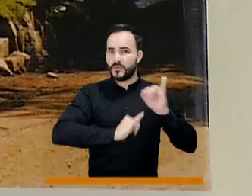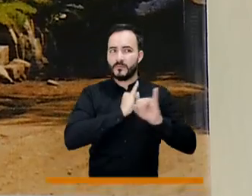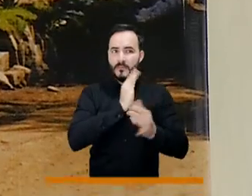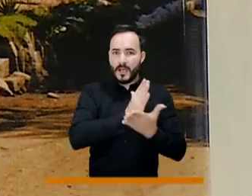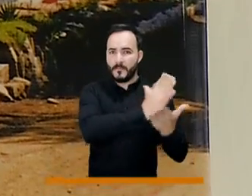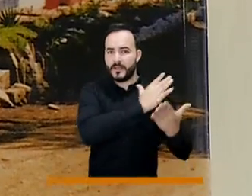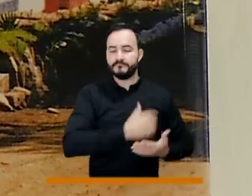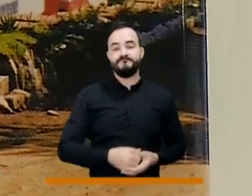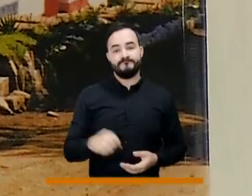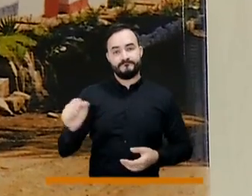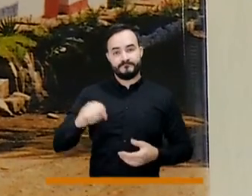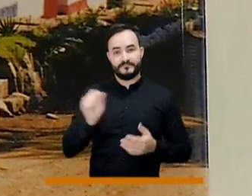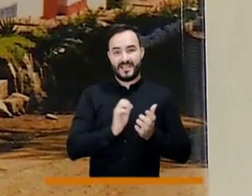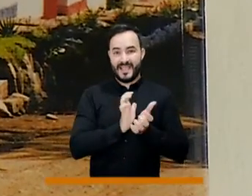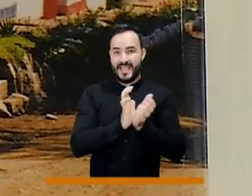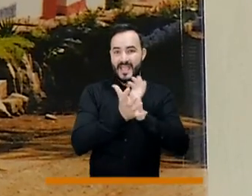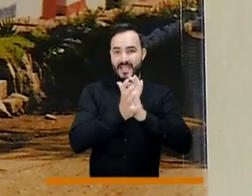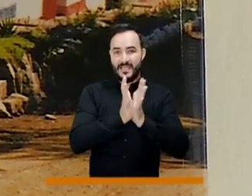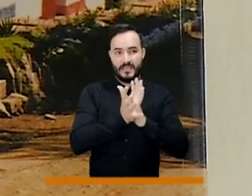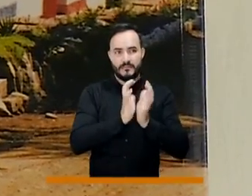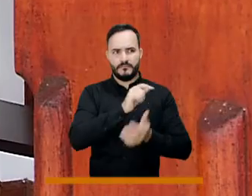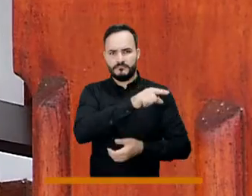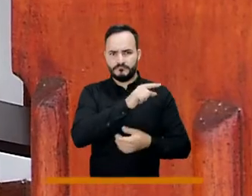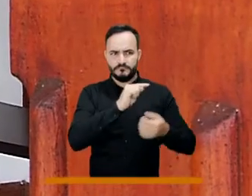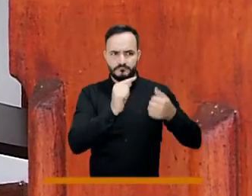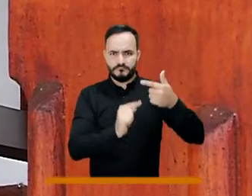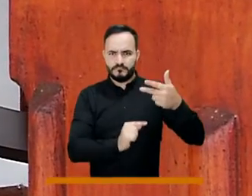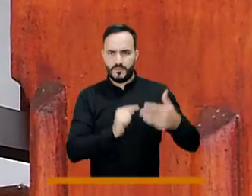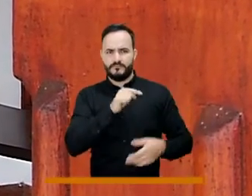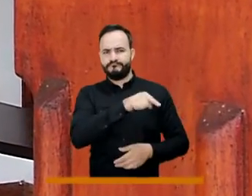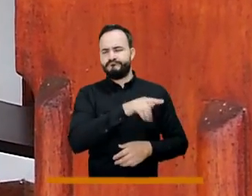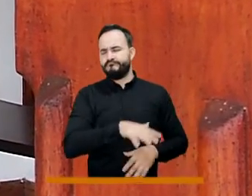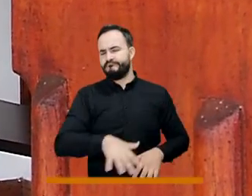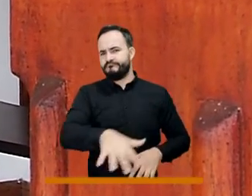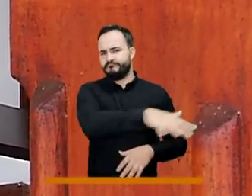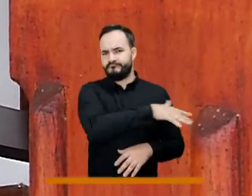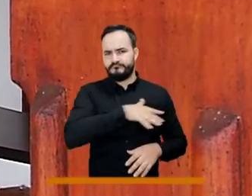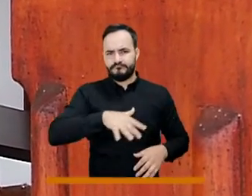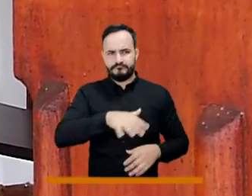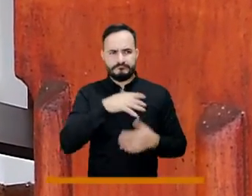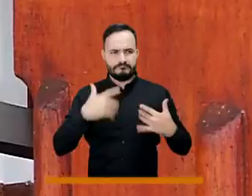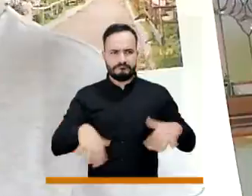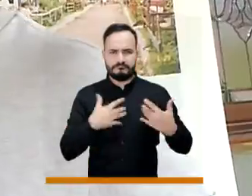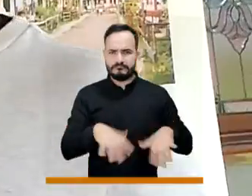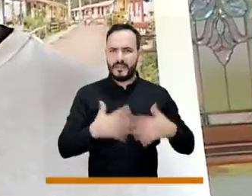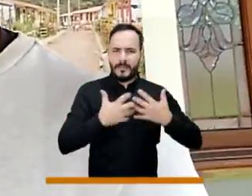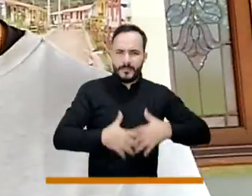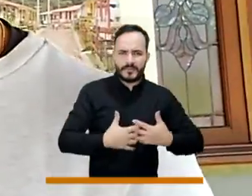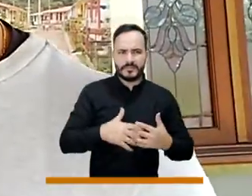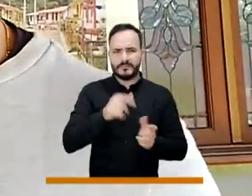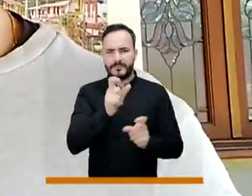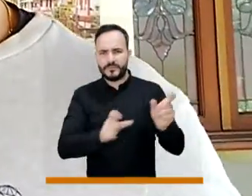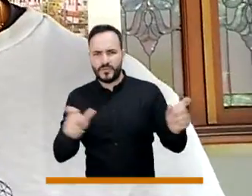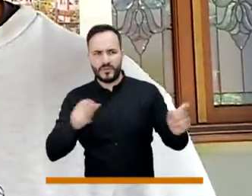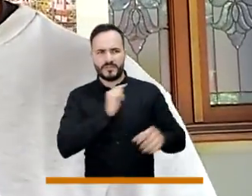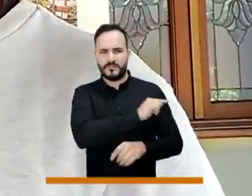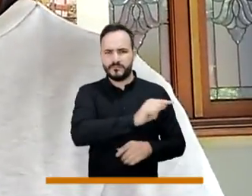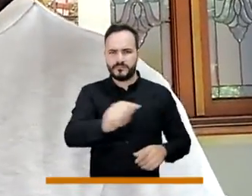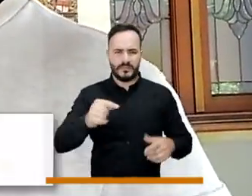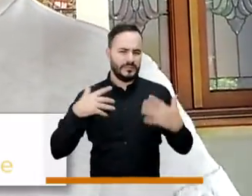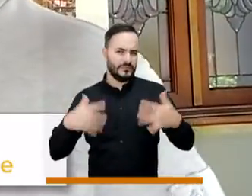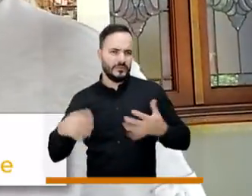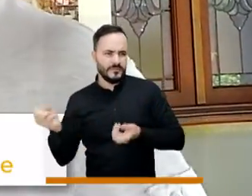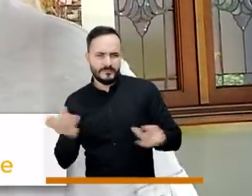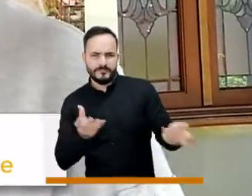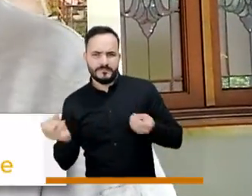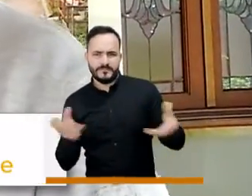el terremoto del eje cafetero fue muy representativo. Allá, digamos que gracias a la solidaridad de todos los antioqueños, empresas y personas, logramos